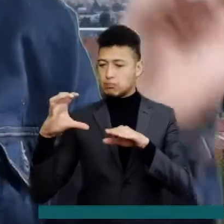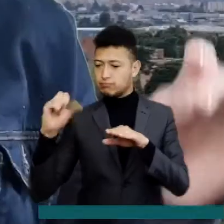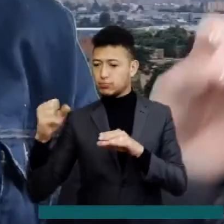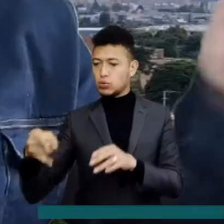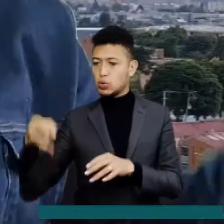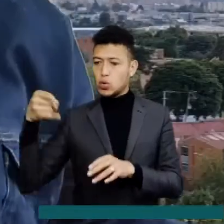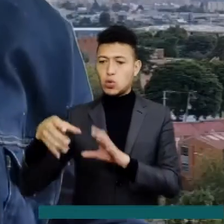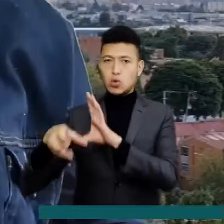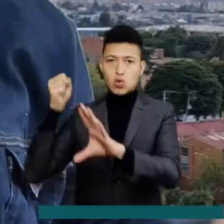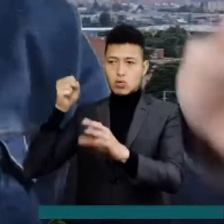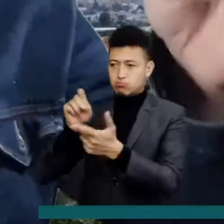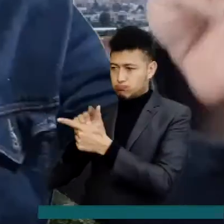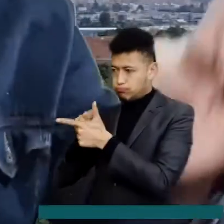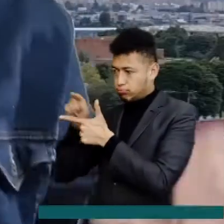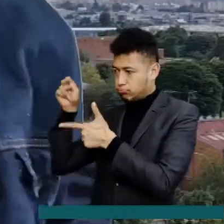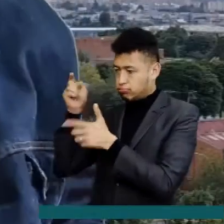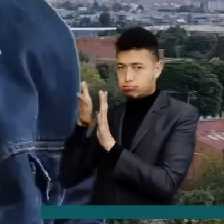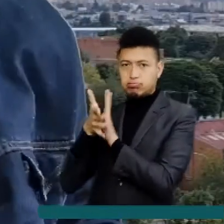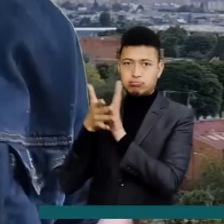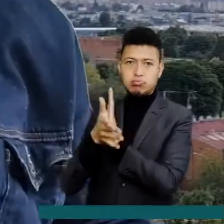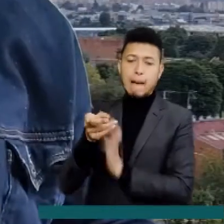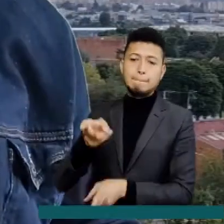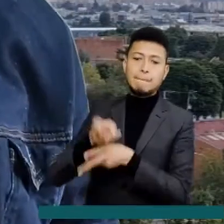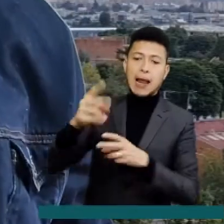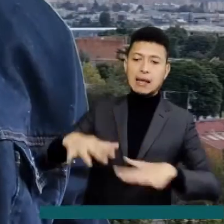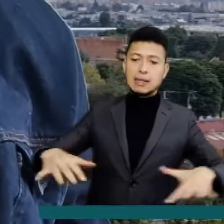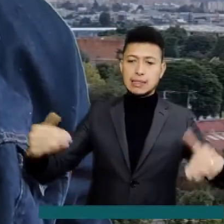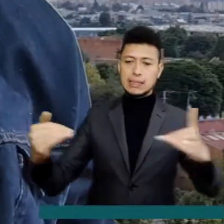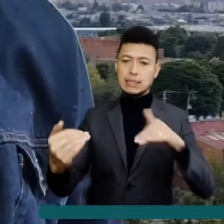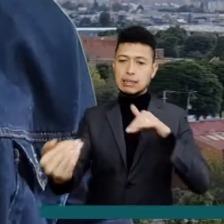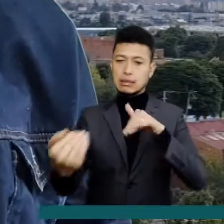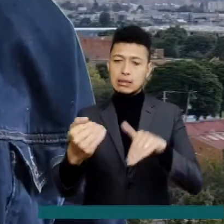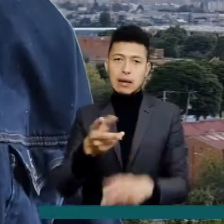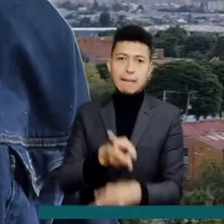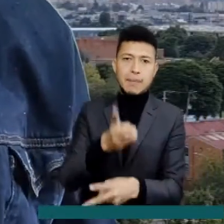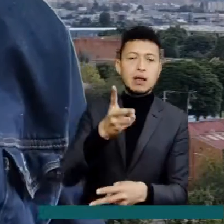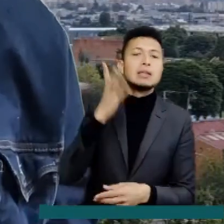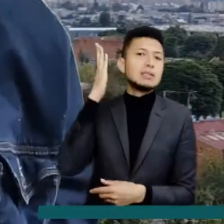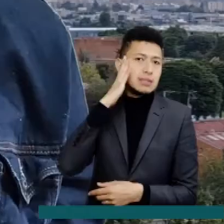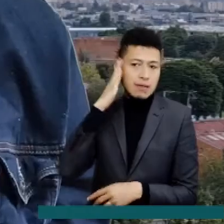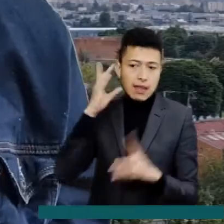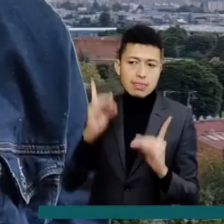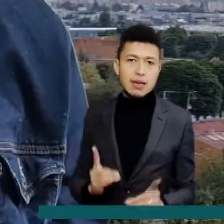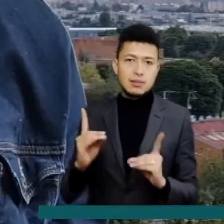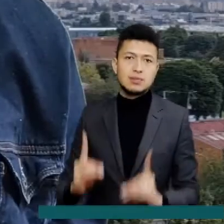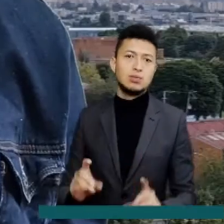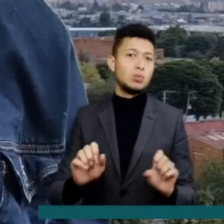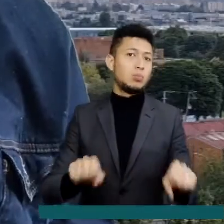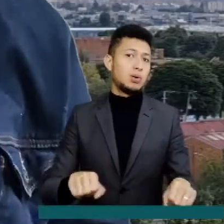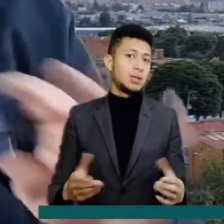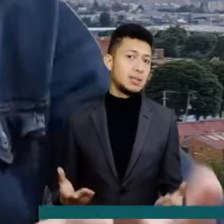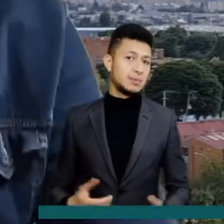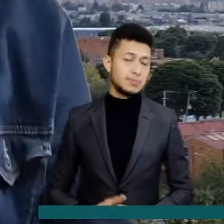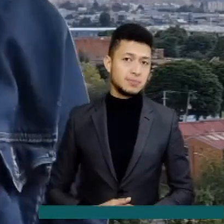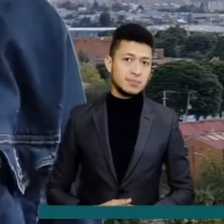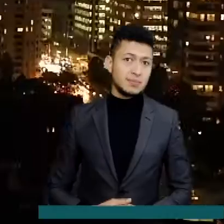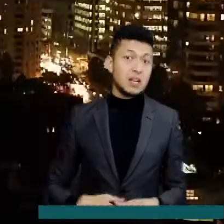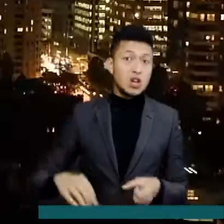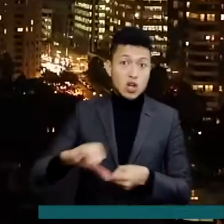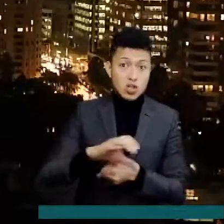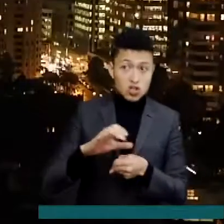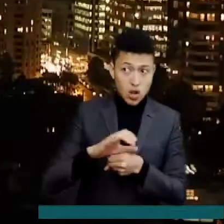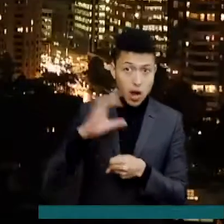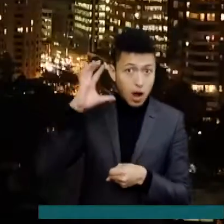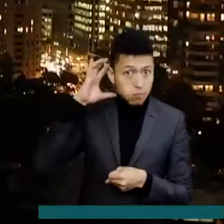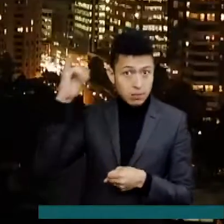puede generar datos estadísticos sobre la peligrosidad de esa intersección y servir para tomar decisiones en las ciudades